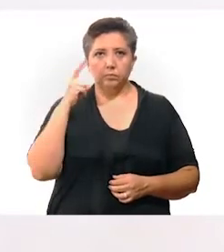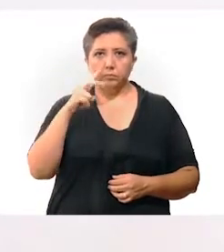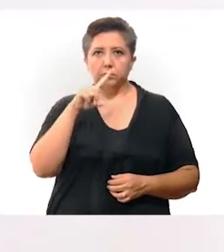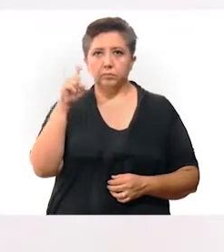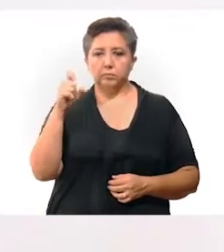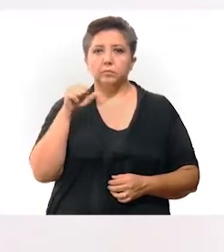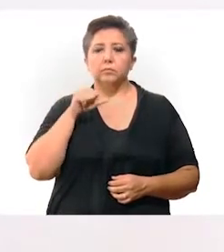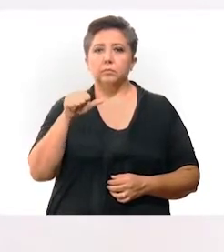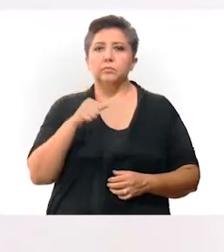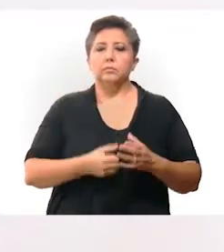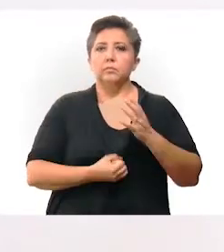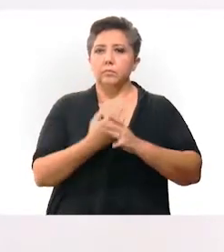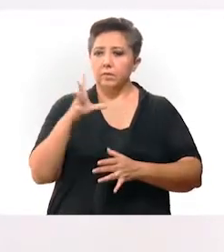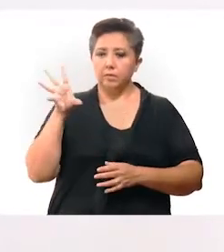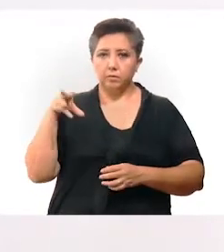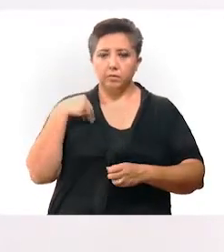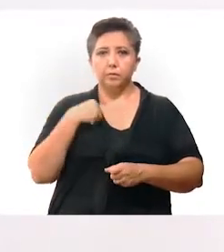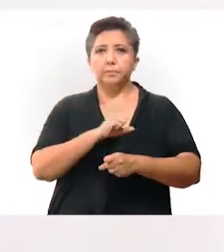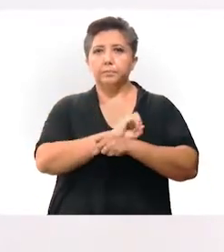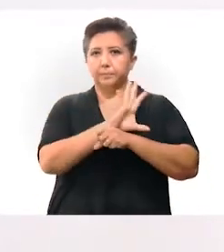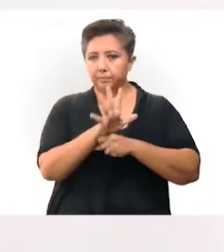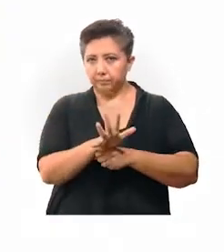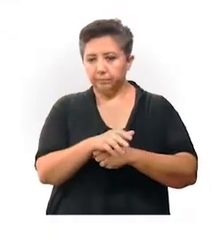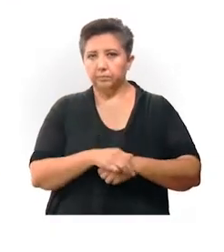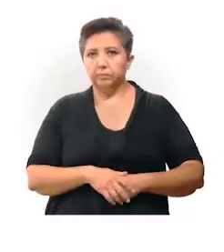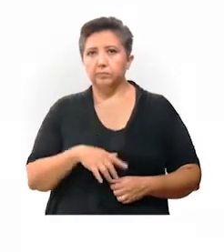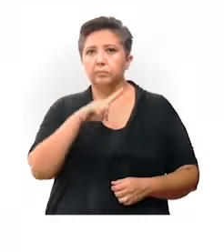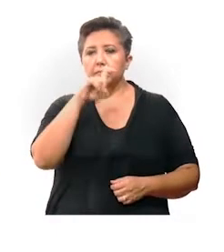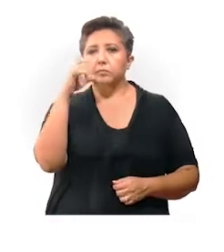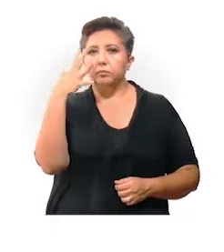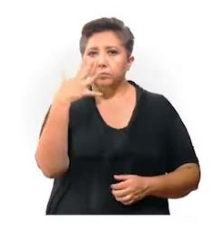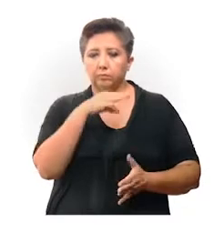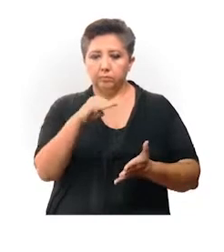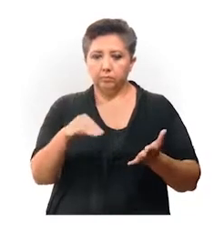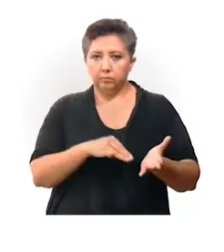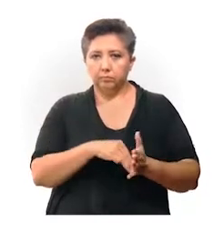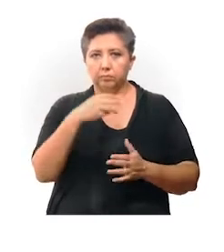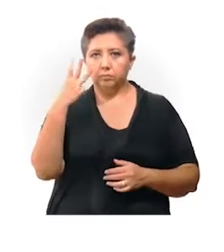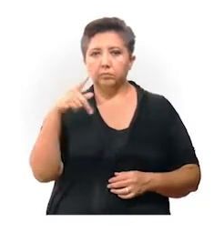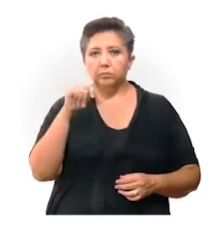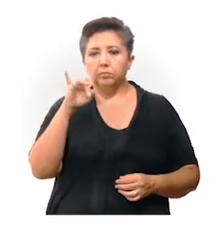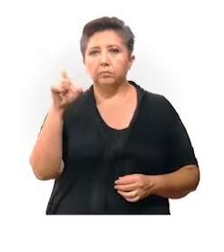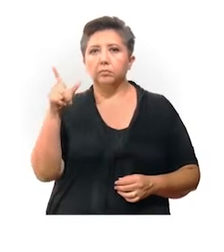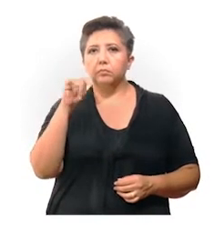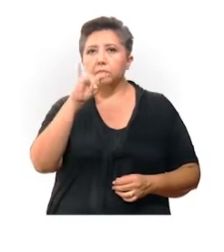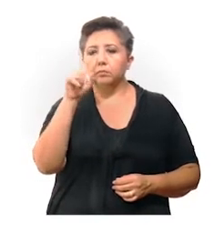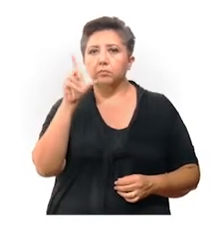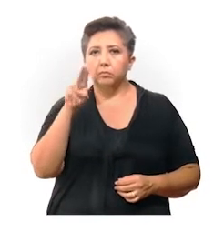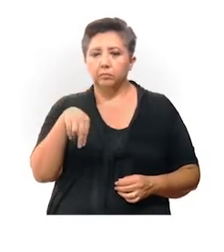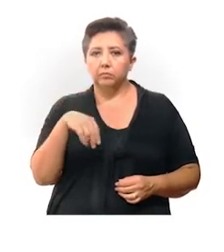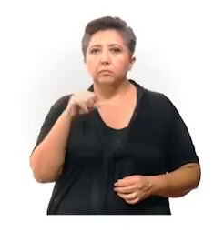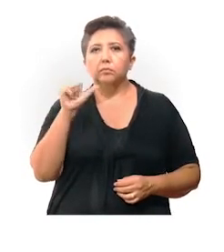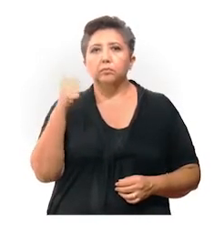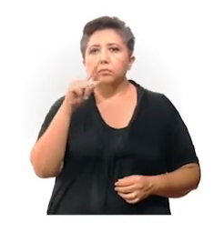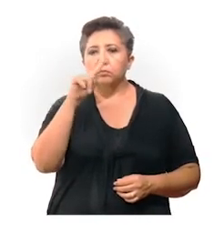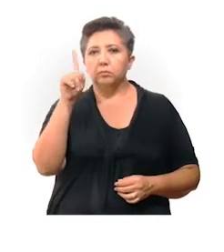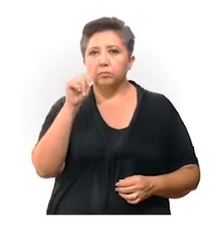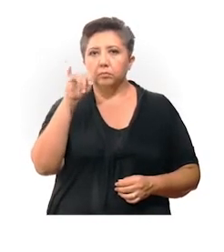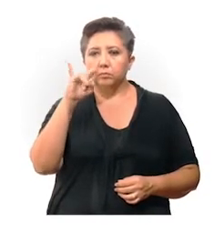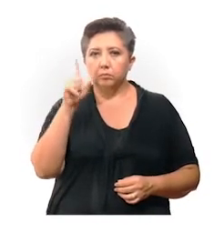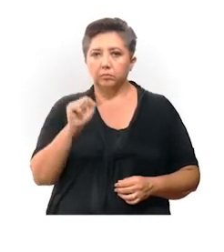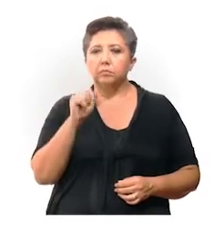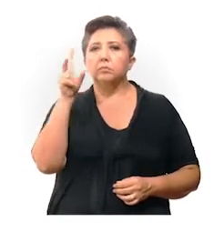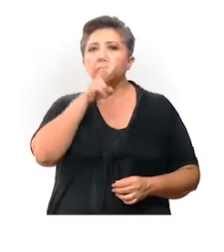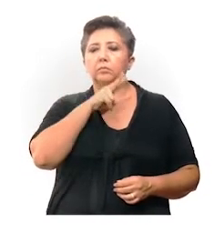detectaron 116 nuevos contagios de coronavirus, 105 en Mérida, 3 en Ticul y en Tizimín, 1 en Zitas,